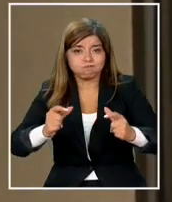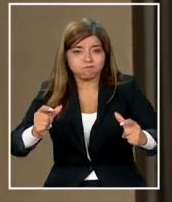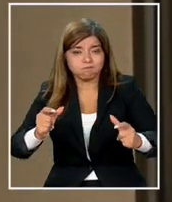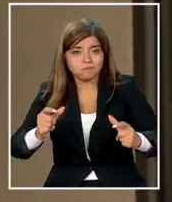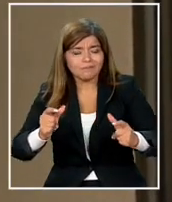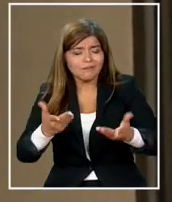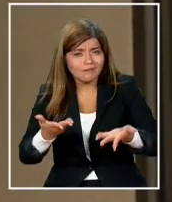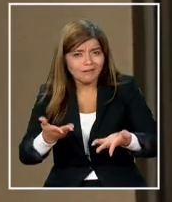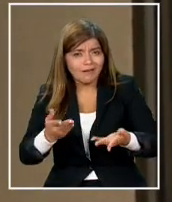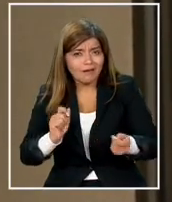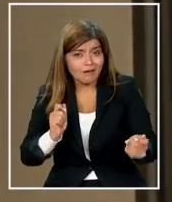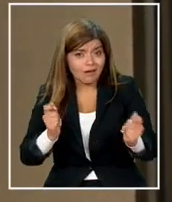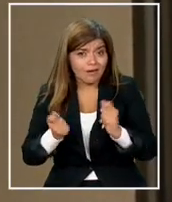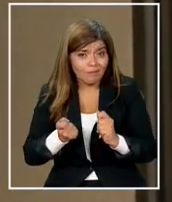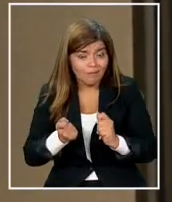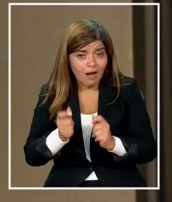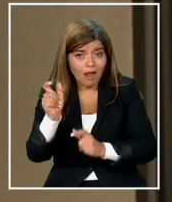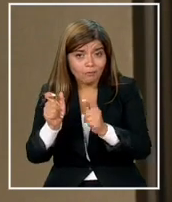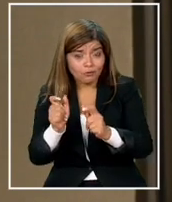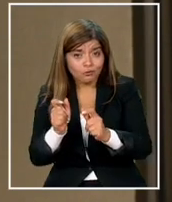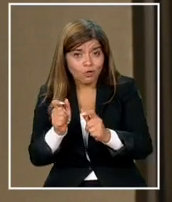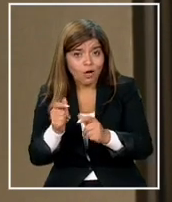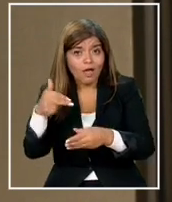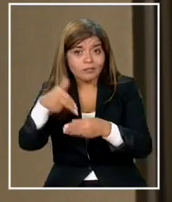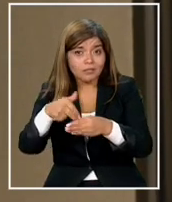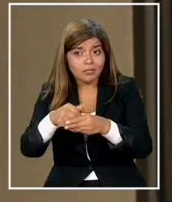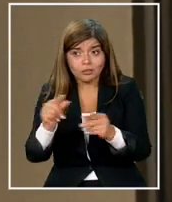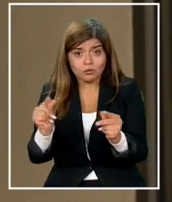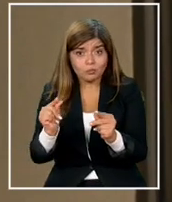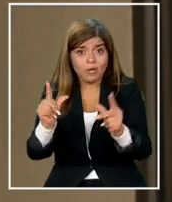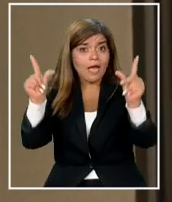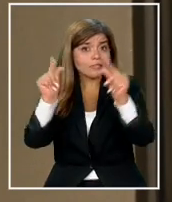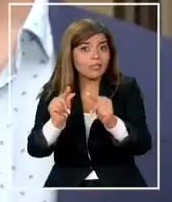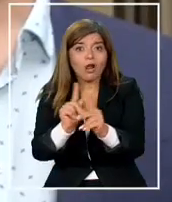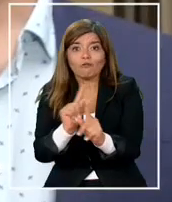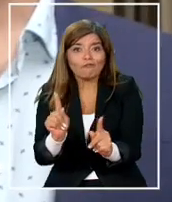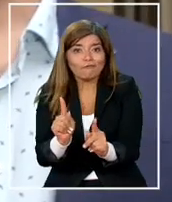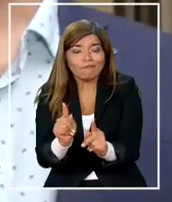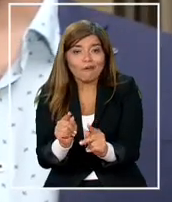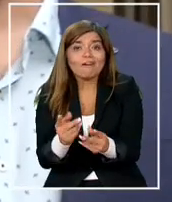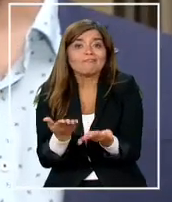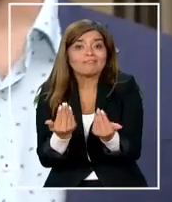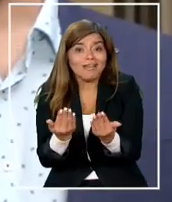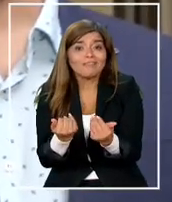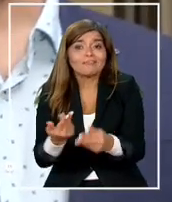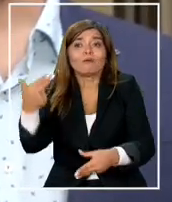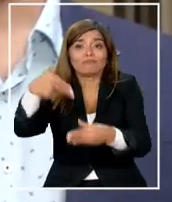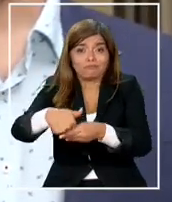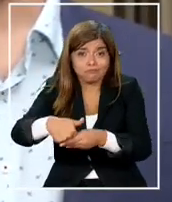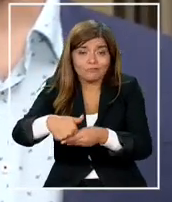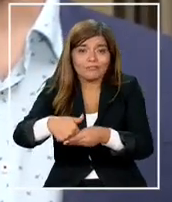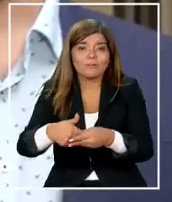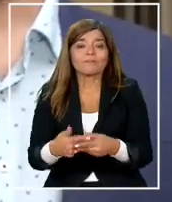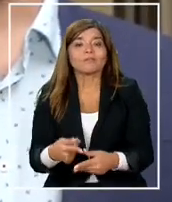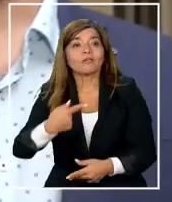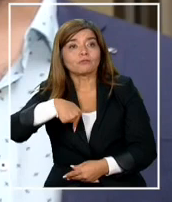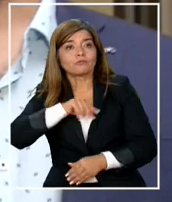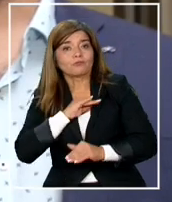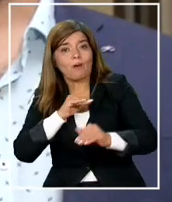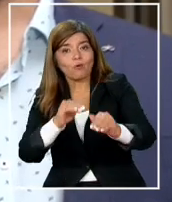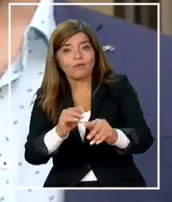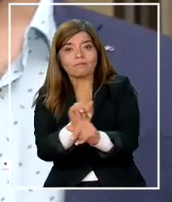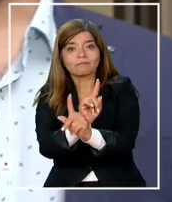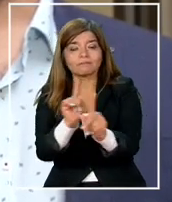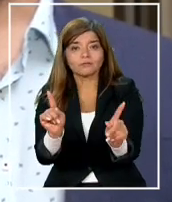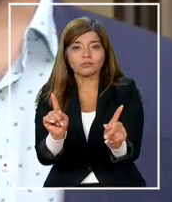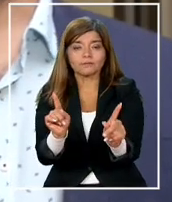cambiar el consumo. La gente que hoy día está consumiendo es porque necesita hacerlo. Y bajo ningún punto nosotros tampoco lo vamos a apoyar,